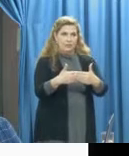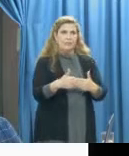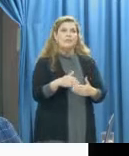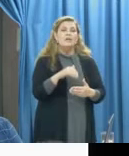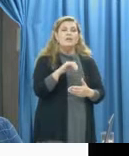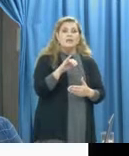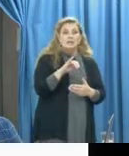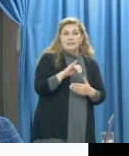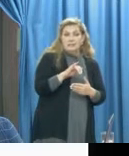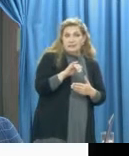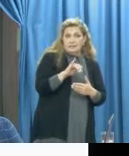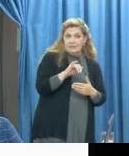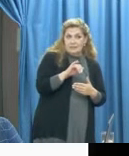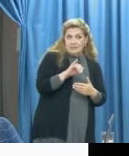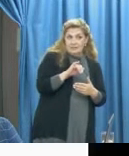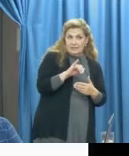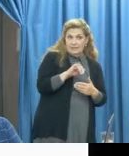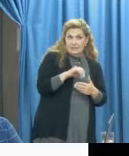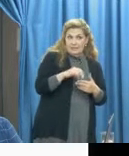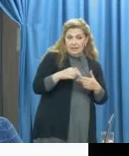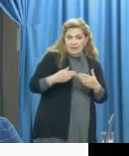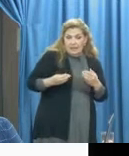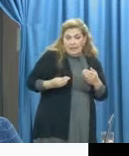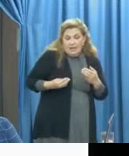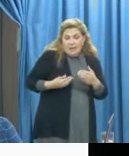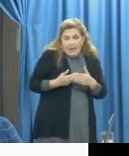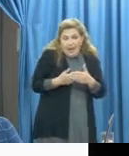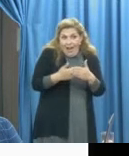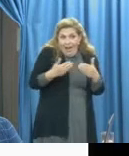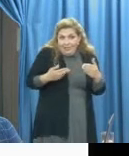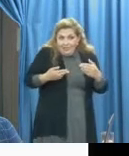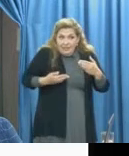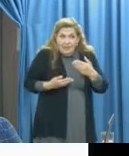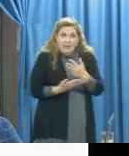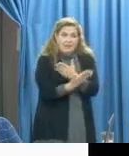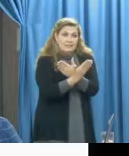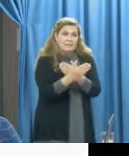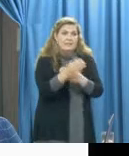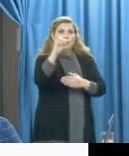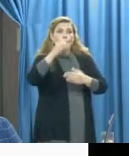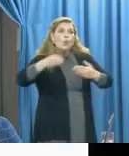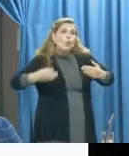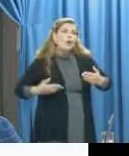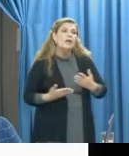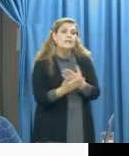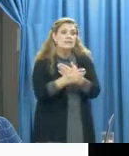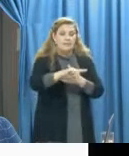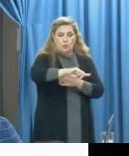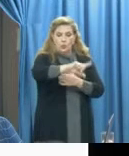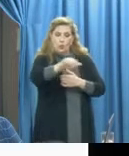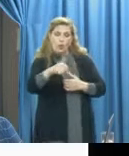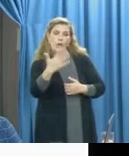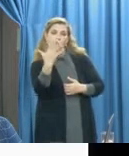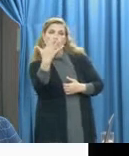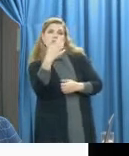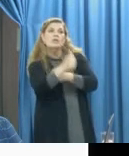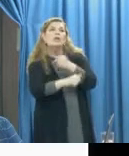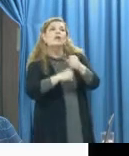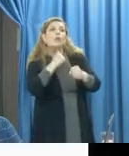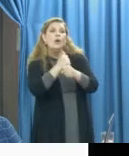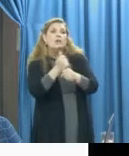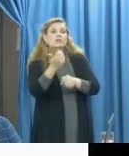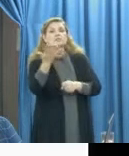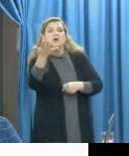si se presentó congénita antes de nacer, al nacimiento, después a los 5 años, a